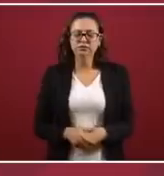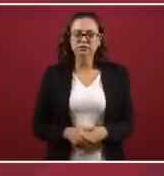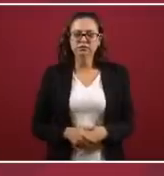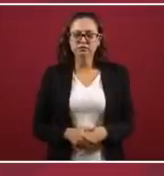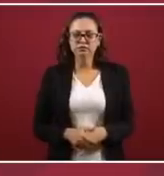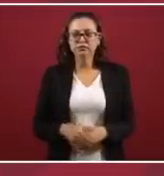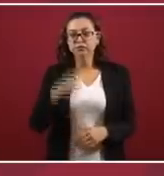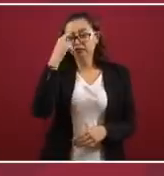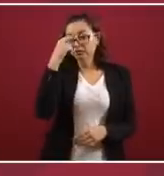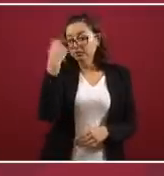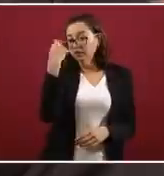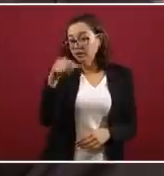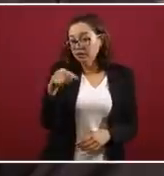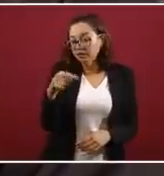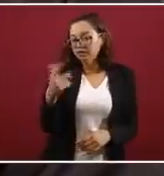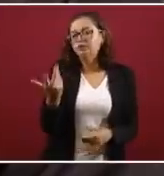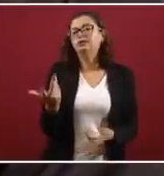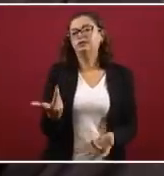para